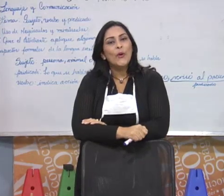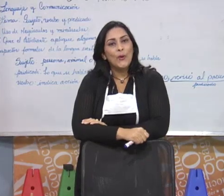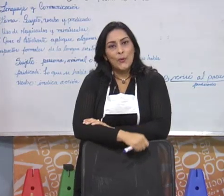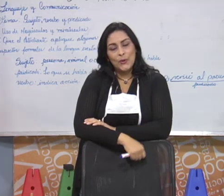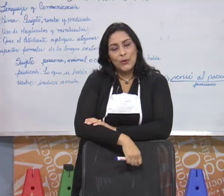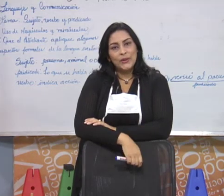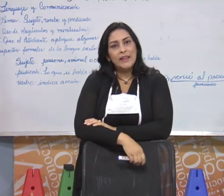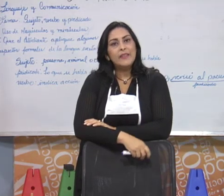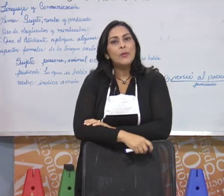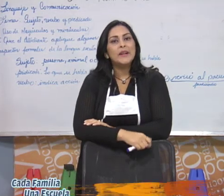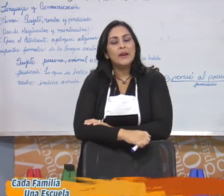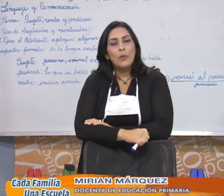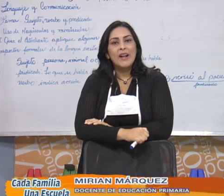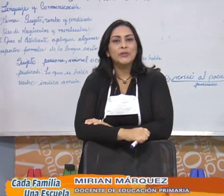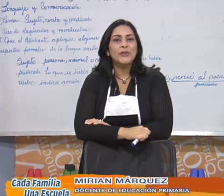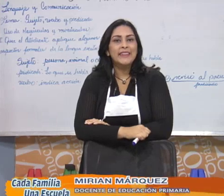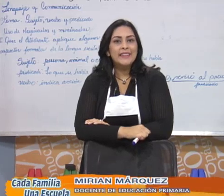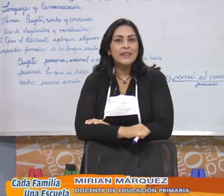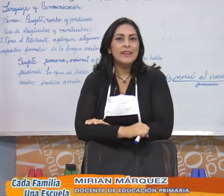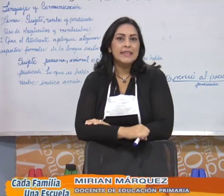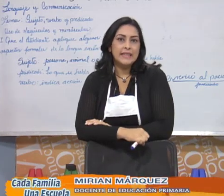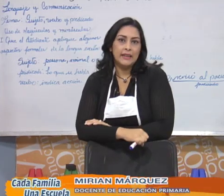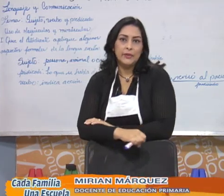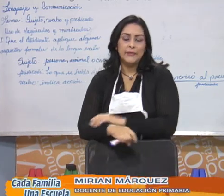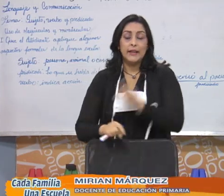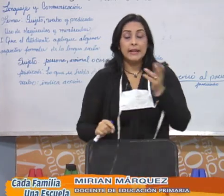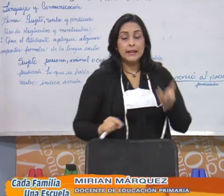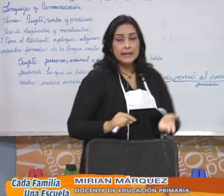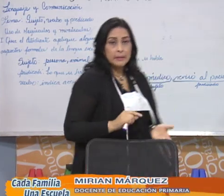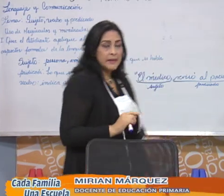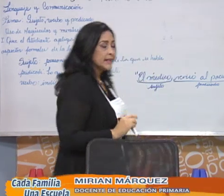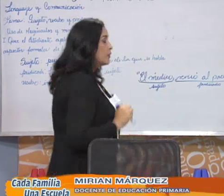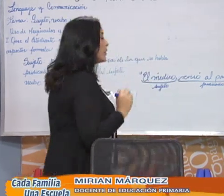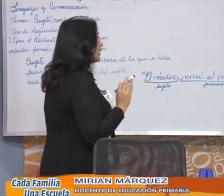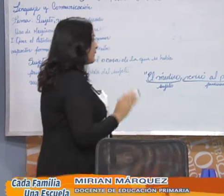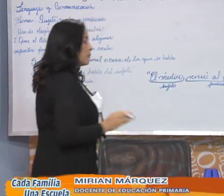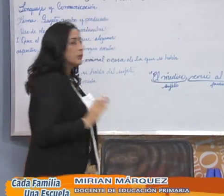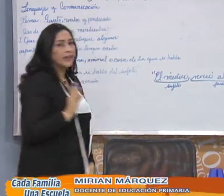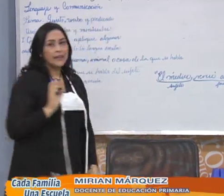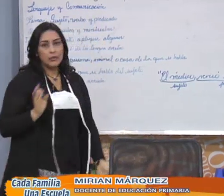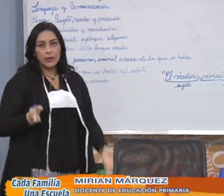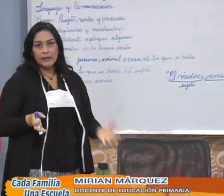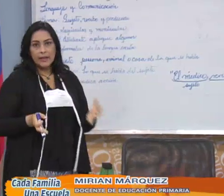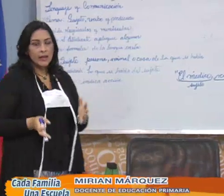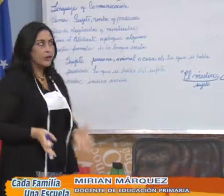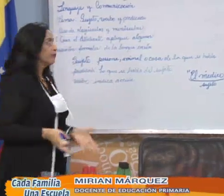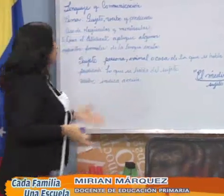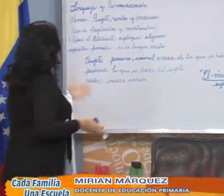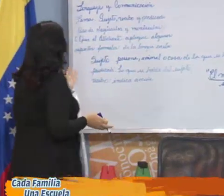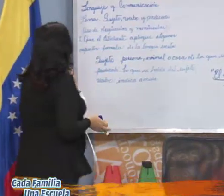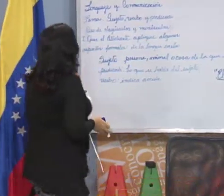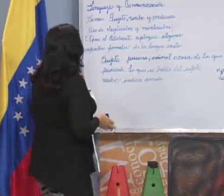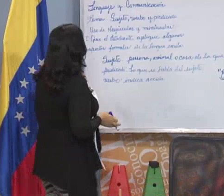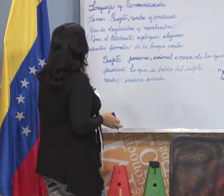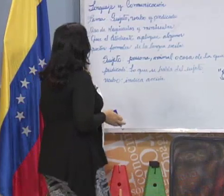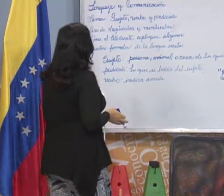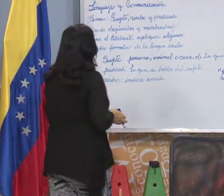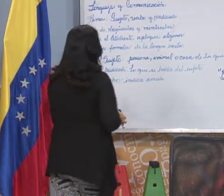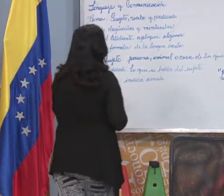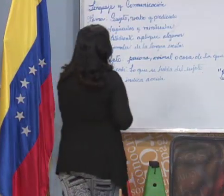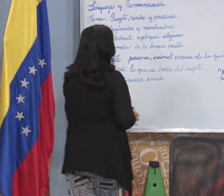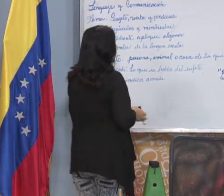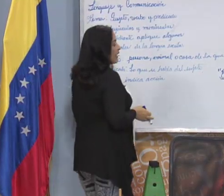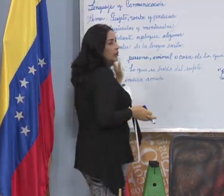Continuamos con los contenidos para cuarto, quinto y sexto. Repasando lo que vimos en el bloque anterior,